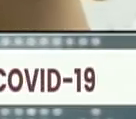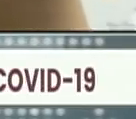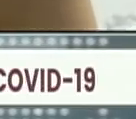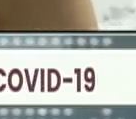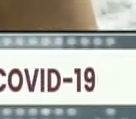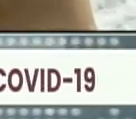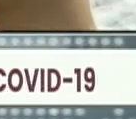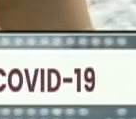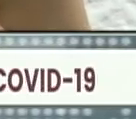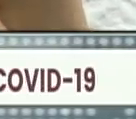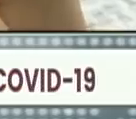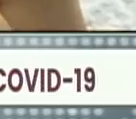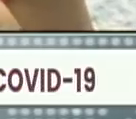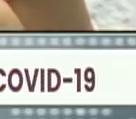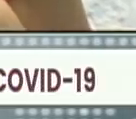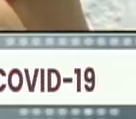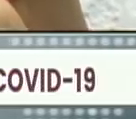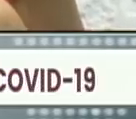en este